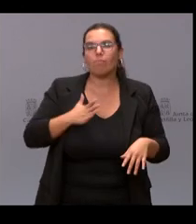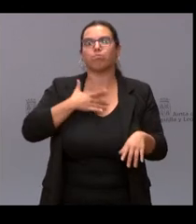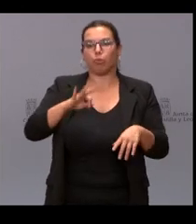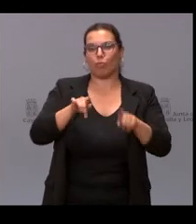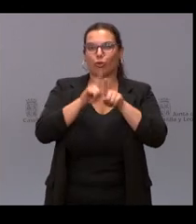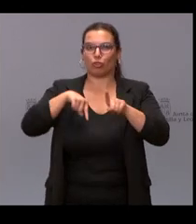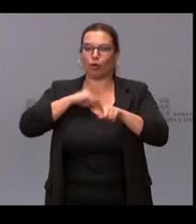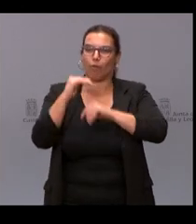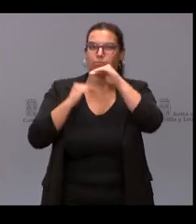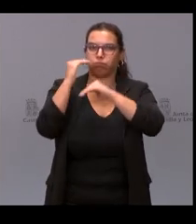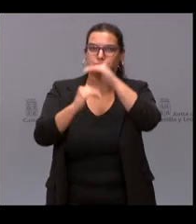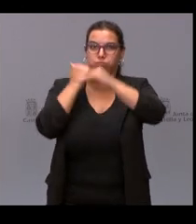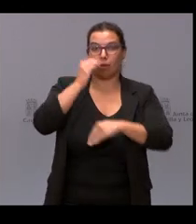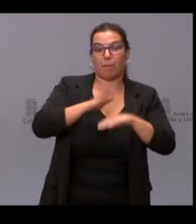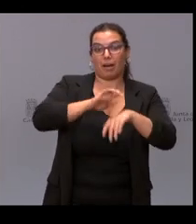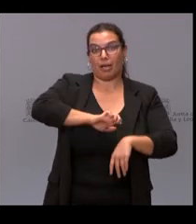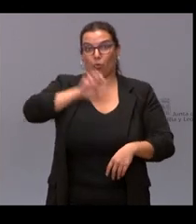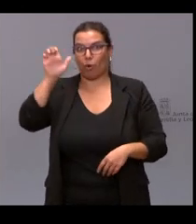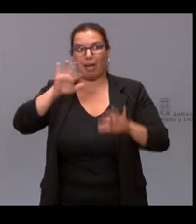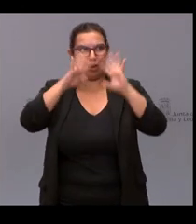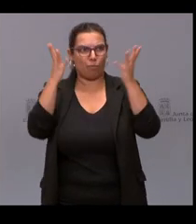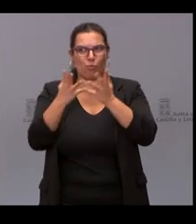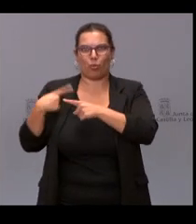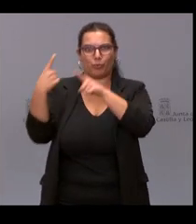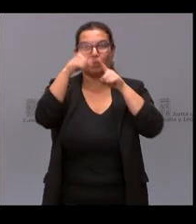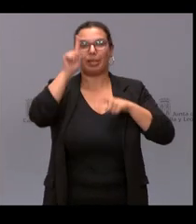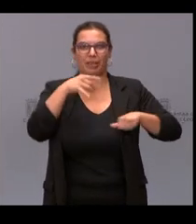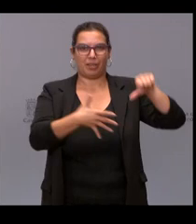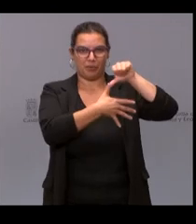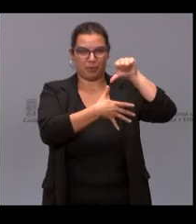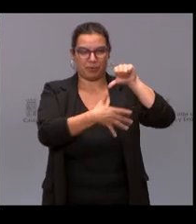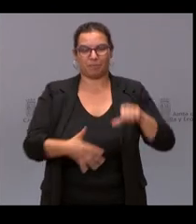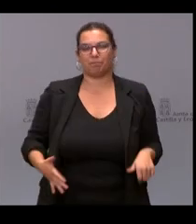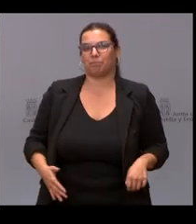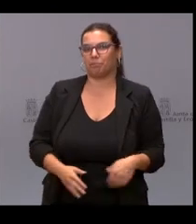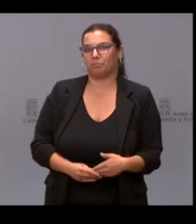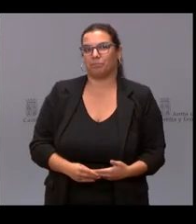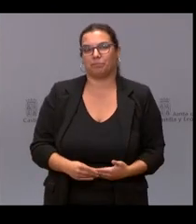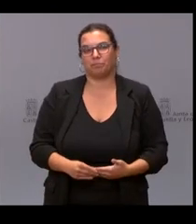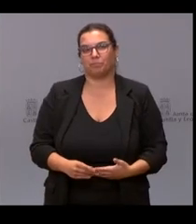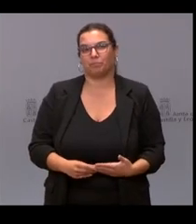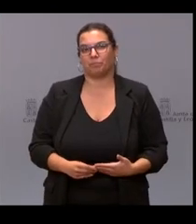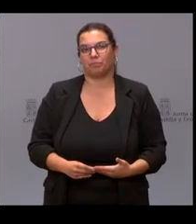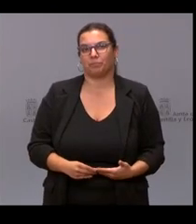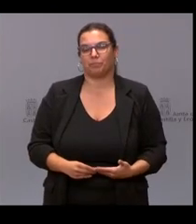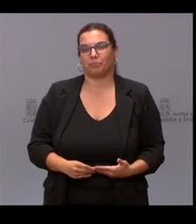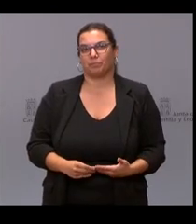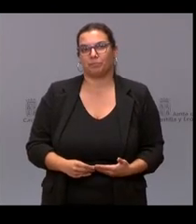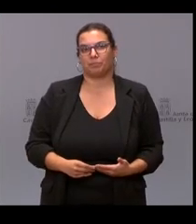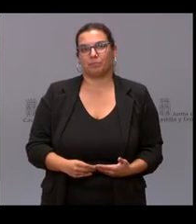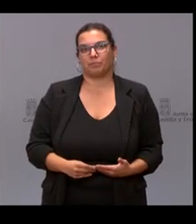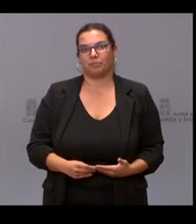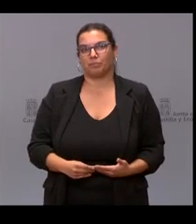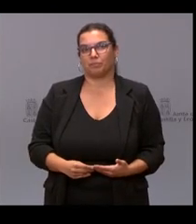escalar, no solamente aquí, en Europa y en el resto del mundo, también en Iberoamérica. So, just under a billion people in the world live